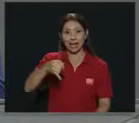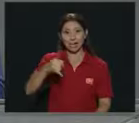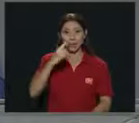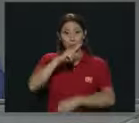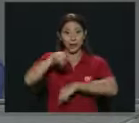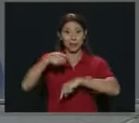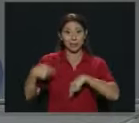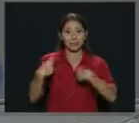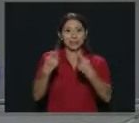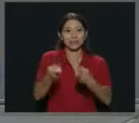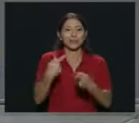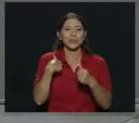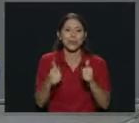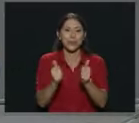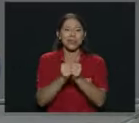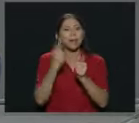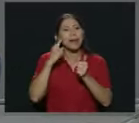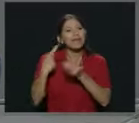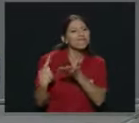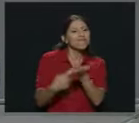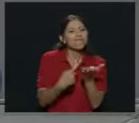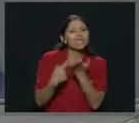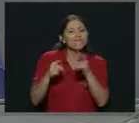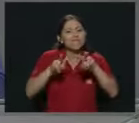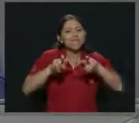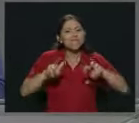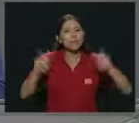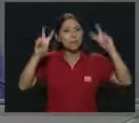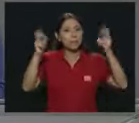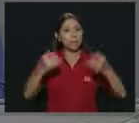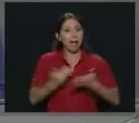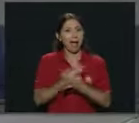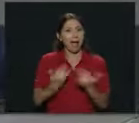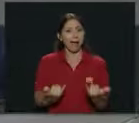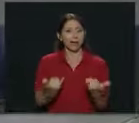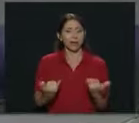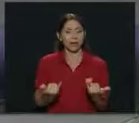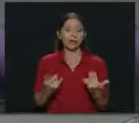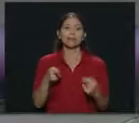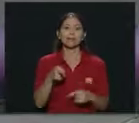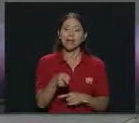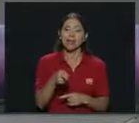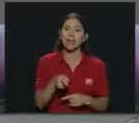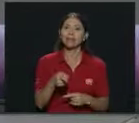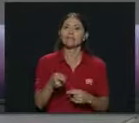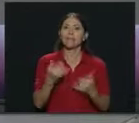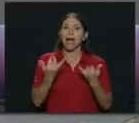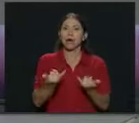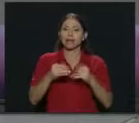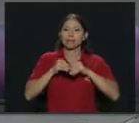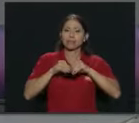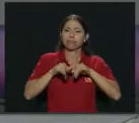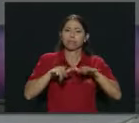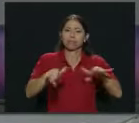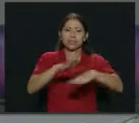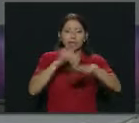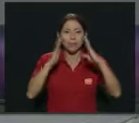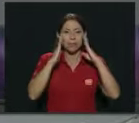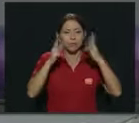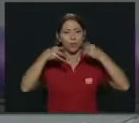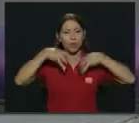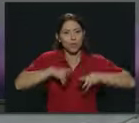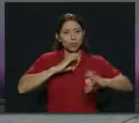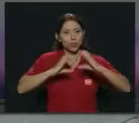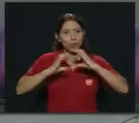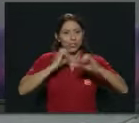hora le voy a acompañar en el análisis de un tema de gran actualidad que viene acaparando la atención de los medios de